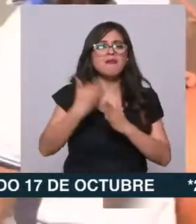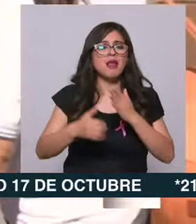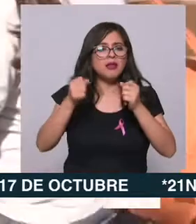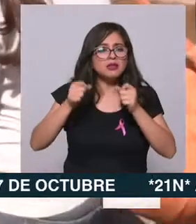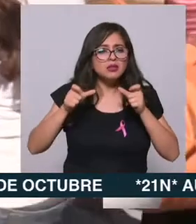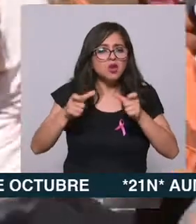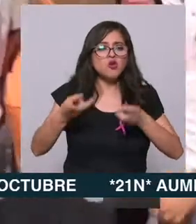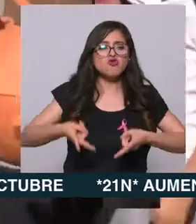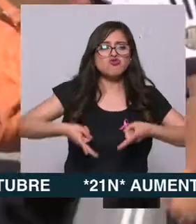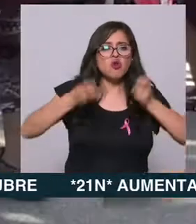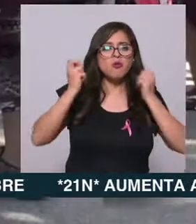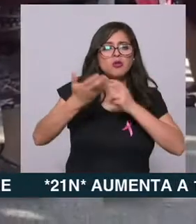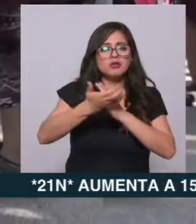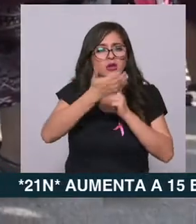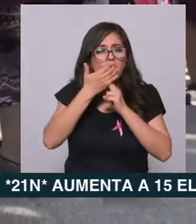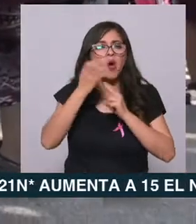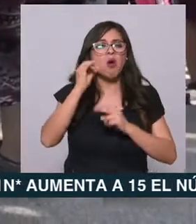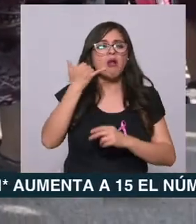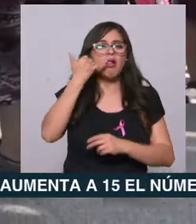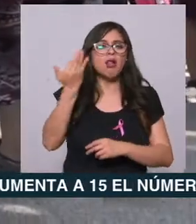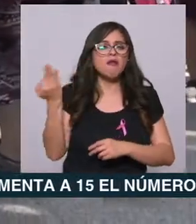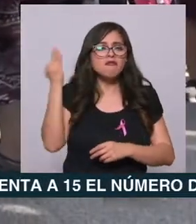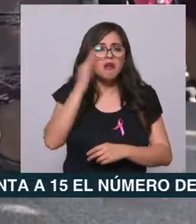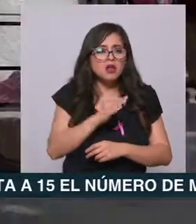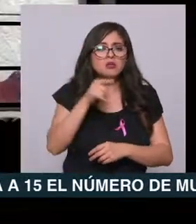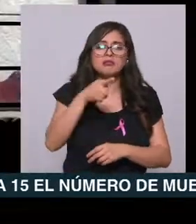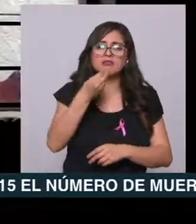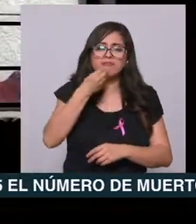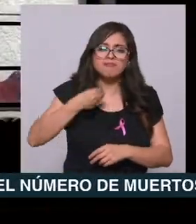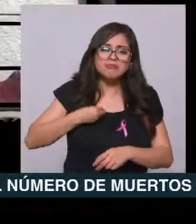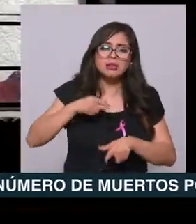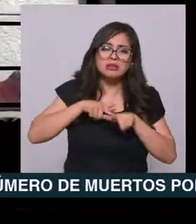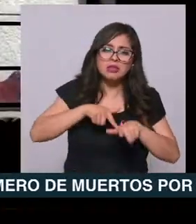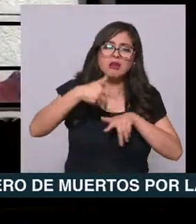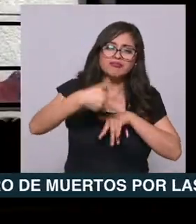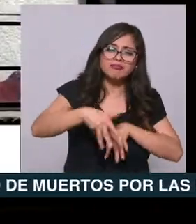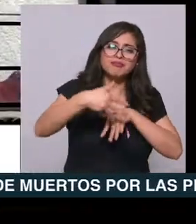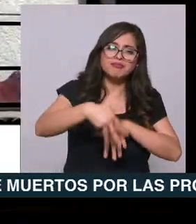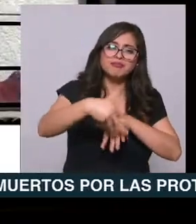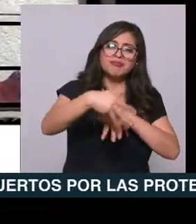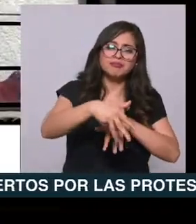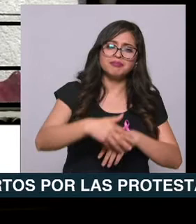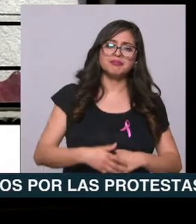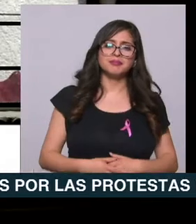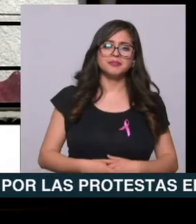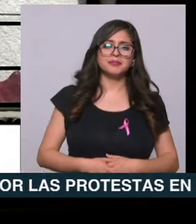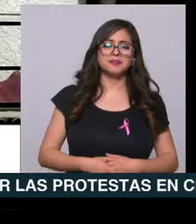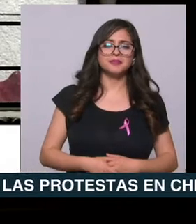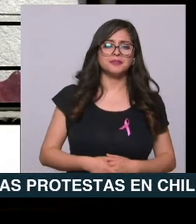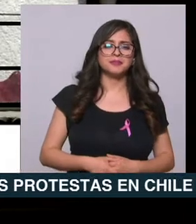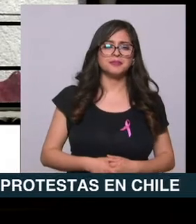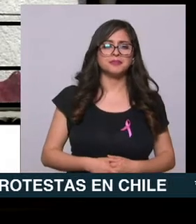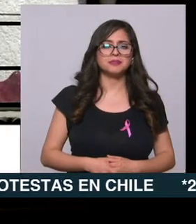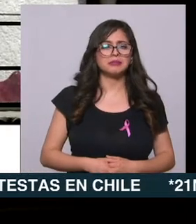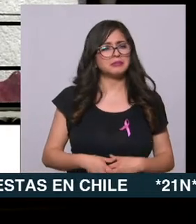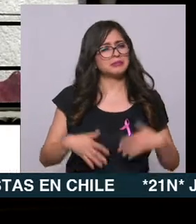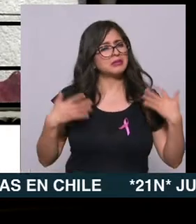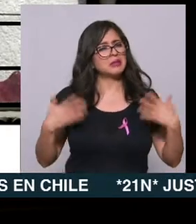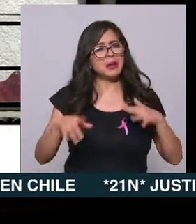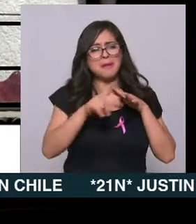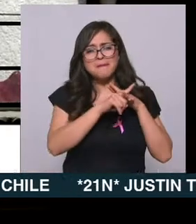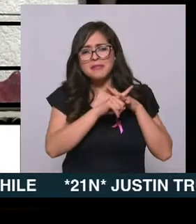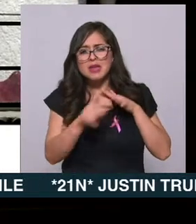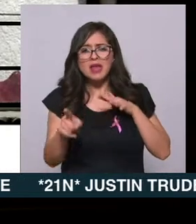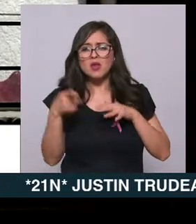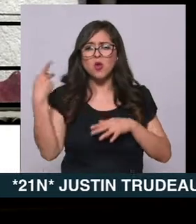robos, secuestros o extorsiones, mismos que no detienen su caminar. Uno es migrante, o sea, son tantas cosas que pasas